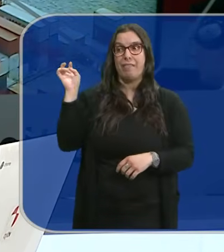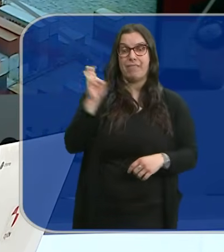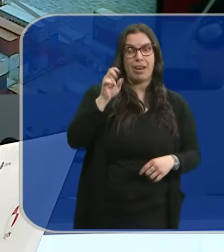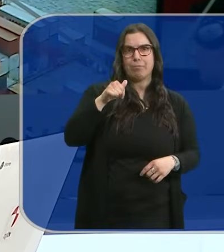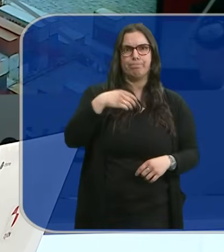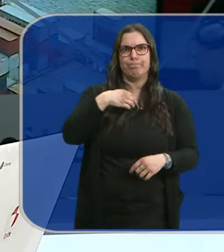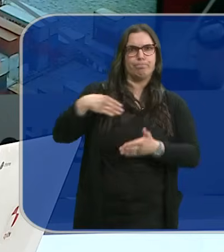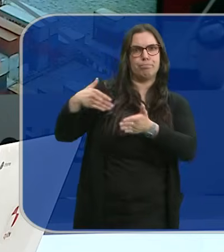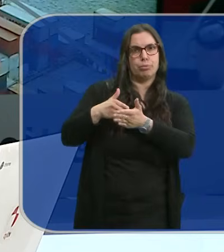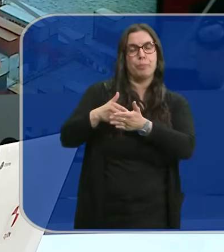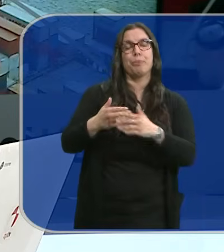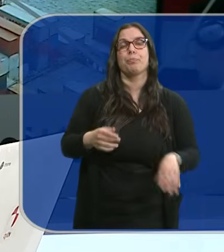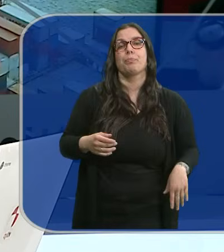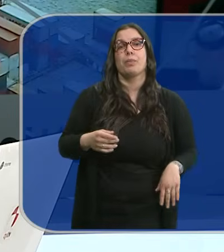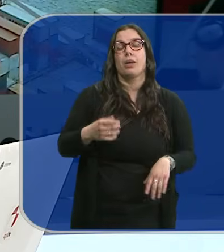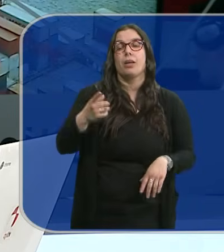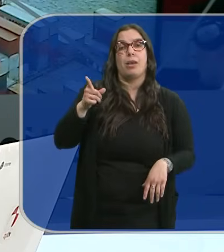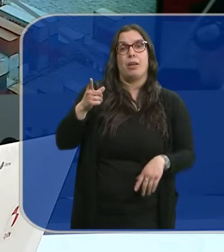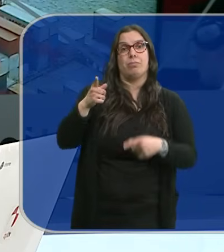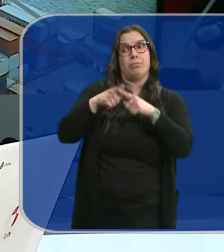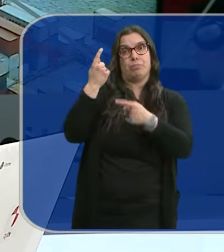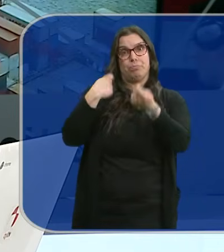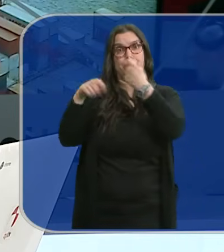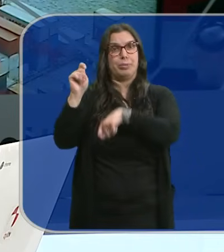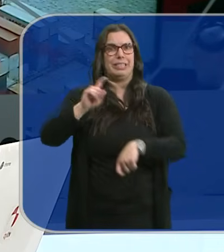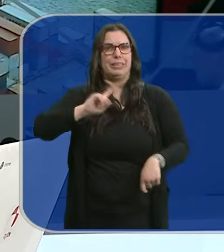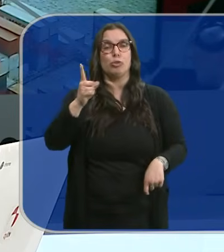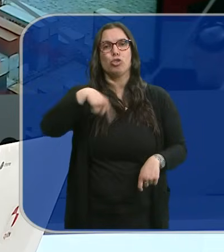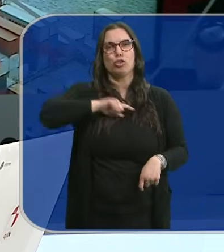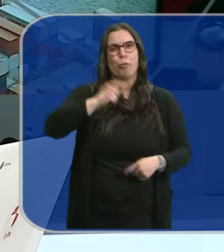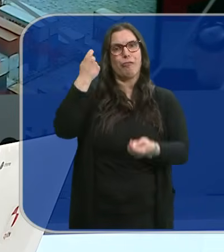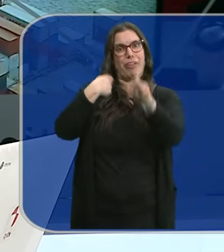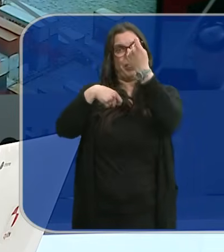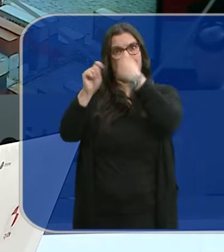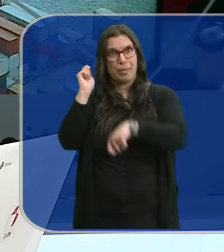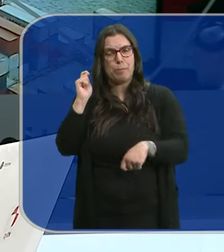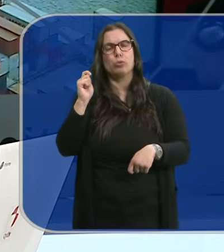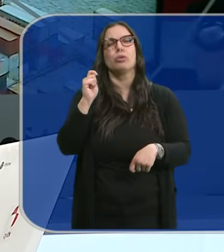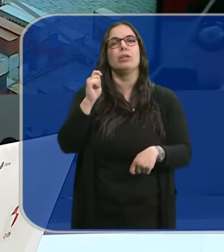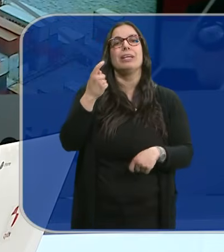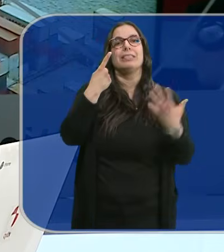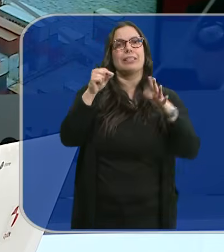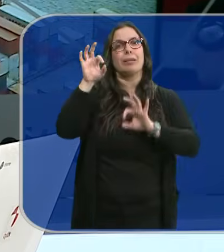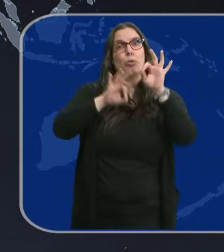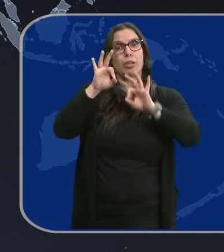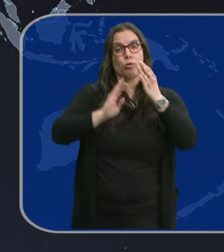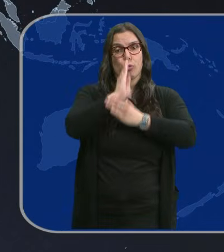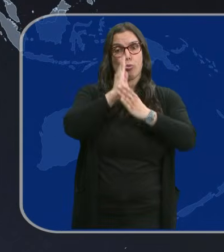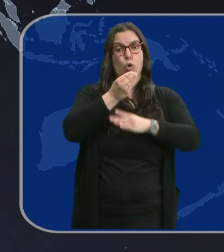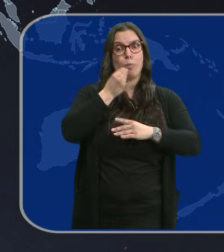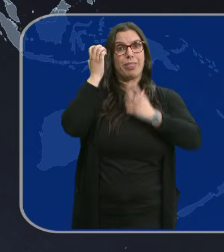países del Golfo, uno de nuestros principales mercados. Castilla y León exporta el 50% de su producción a esta zona.